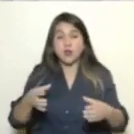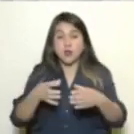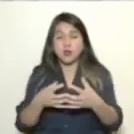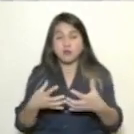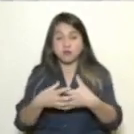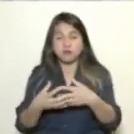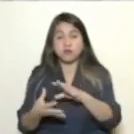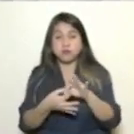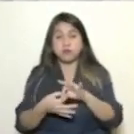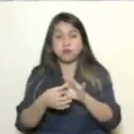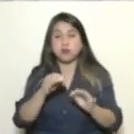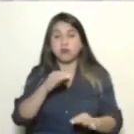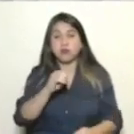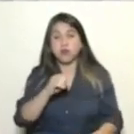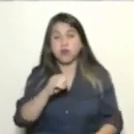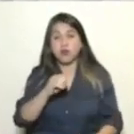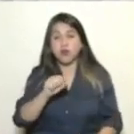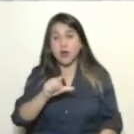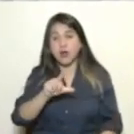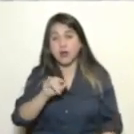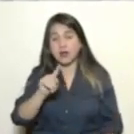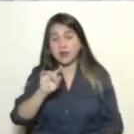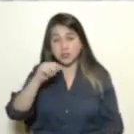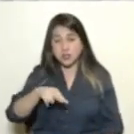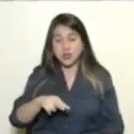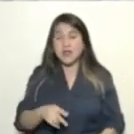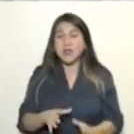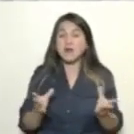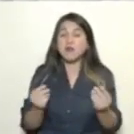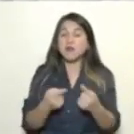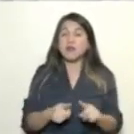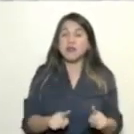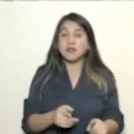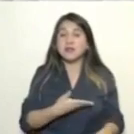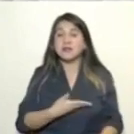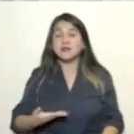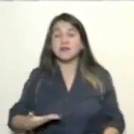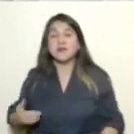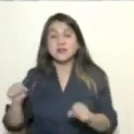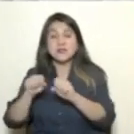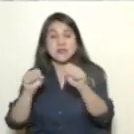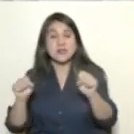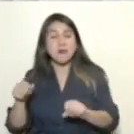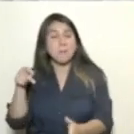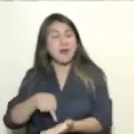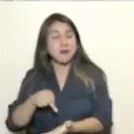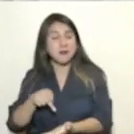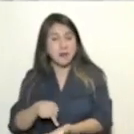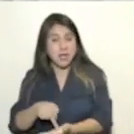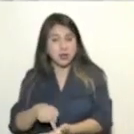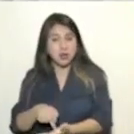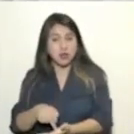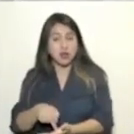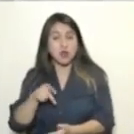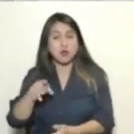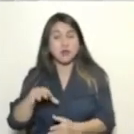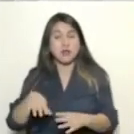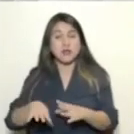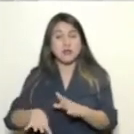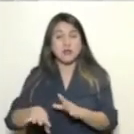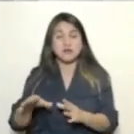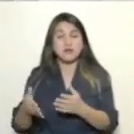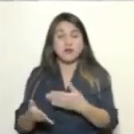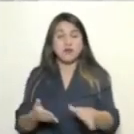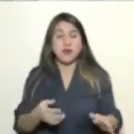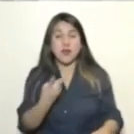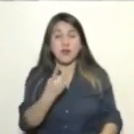Y el gobierno de coalición en un sistema presidencial es muy distinto a coalición en un sistema parlamentario. En el parlamentario usted sacó 20